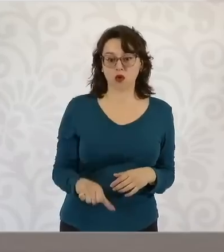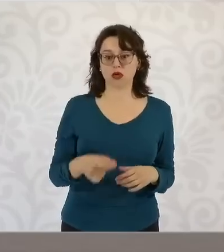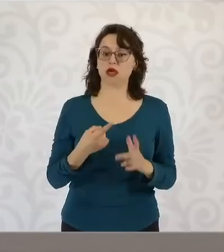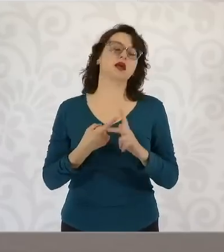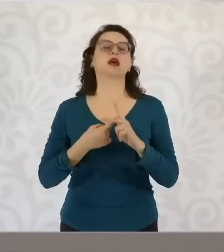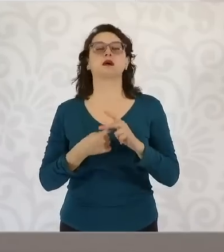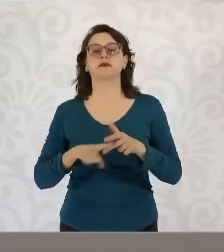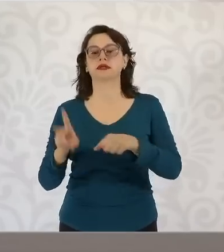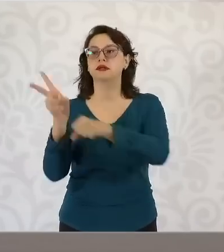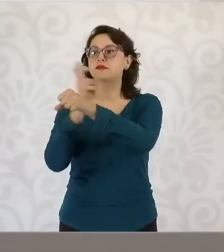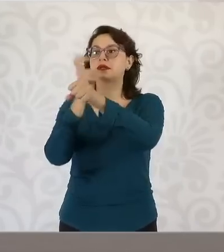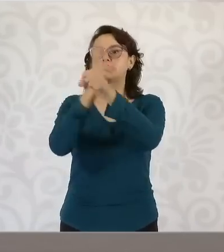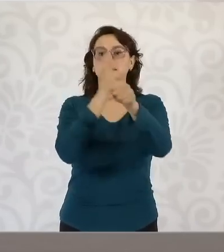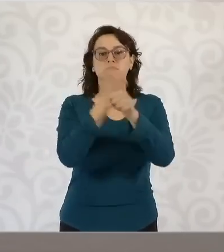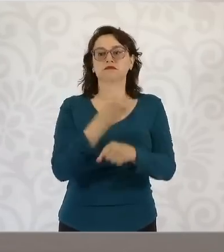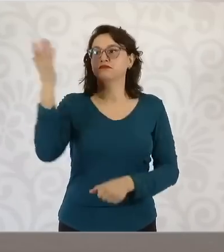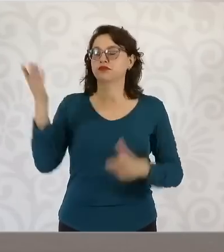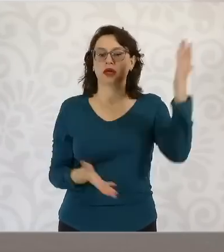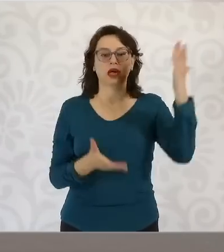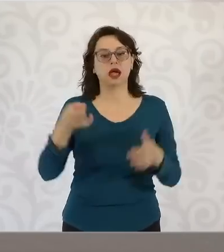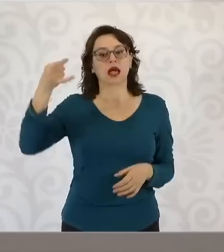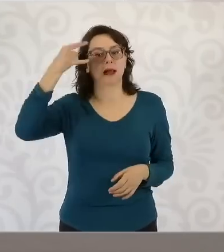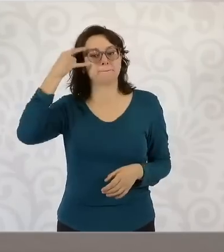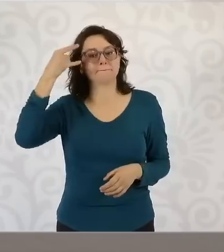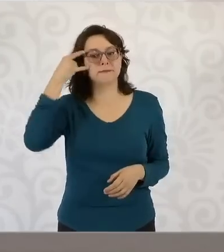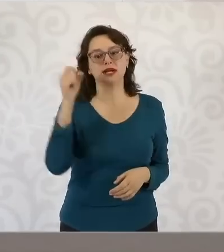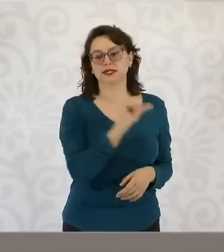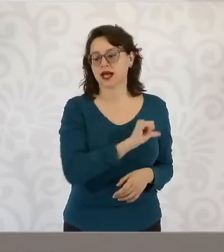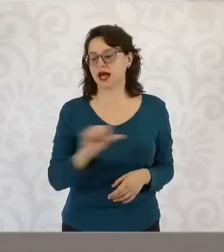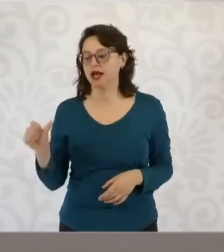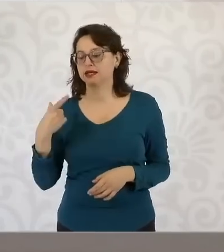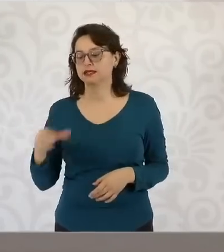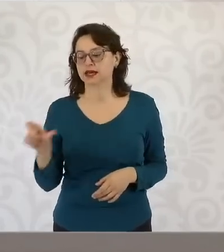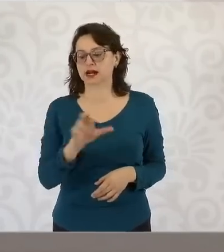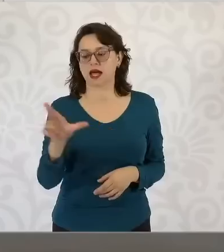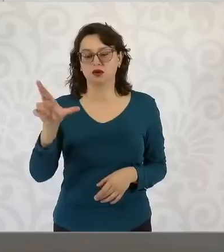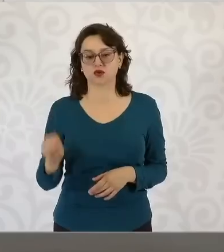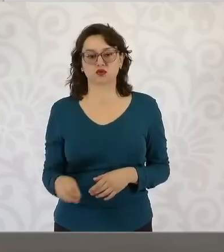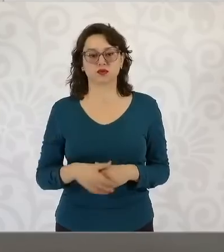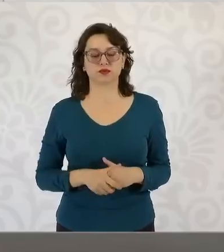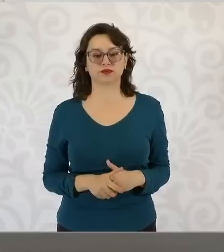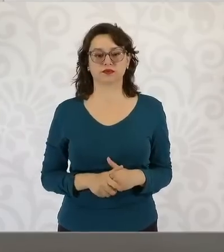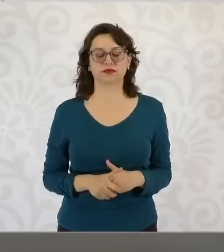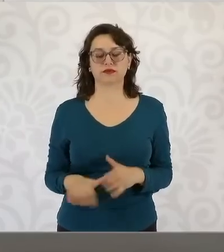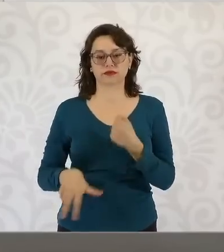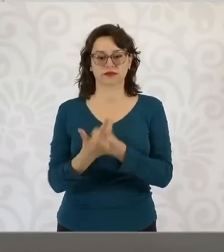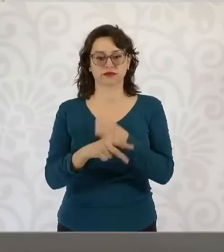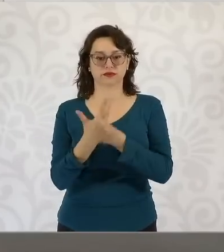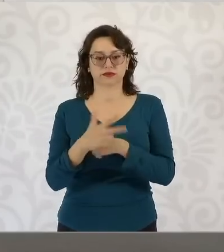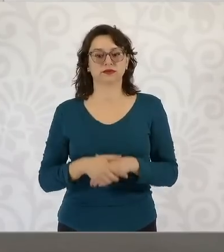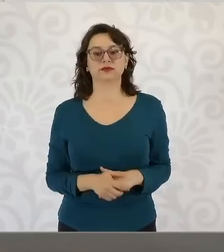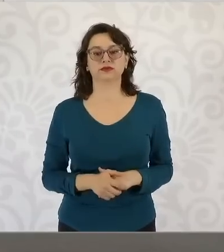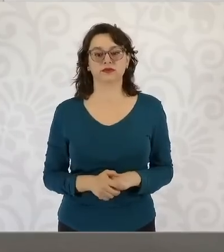son todos estos, desde Campeche hasta Quintana Roo, que son 13. Y luego